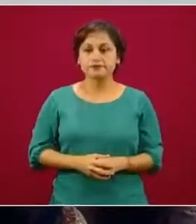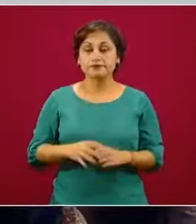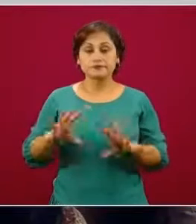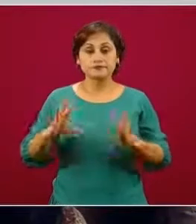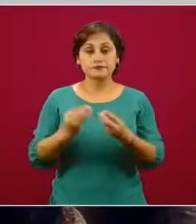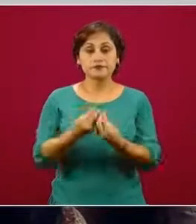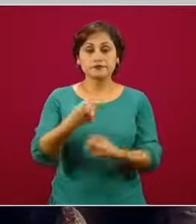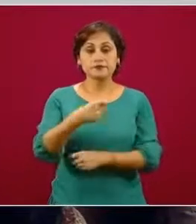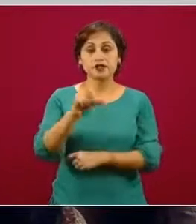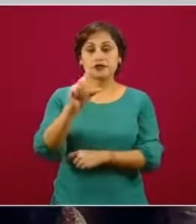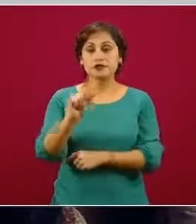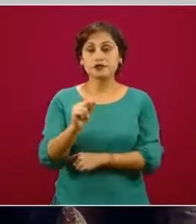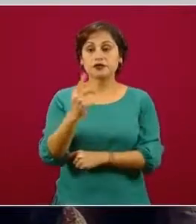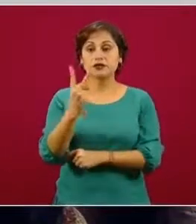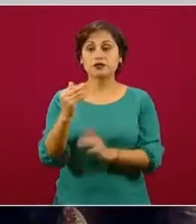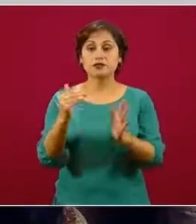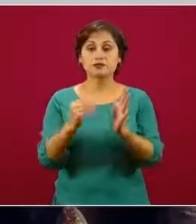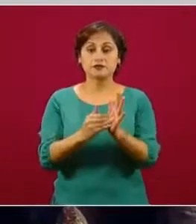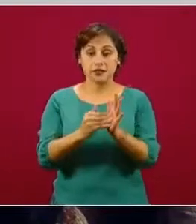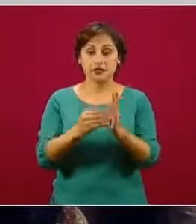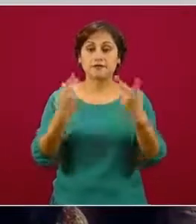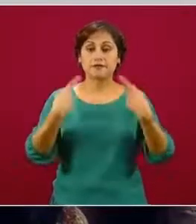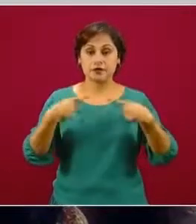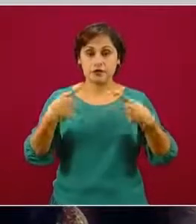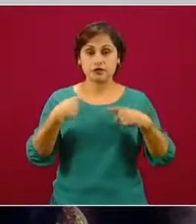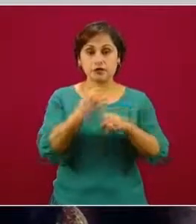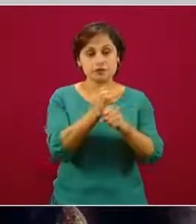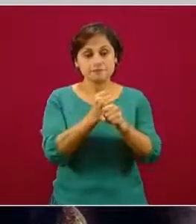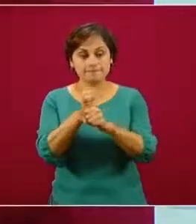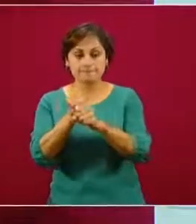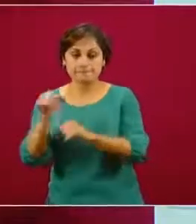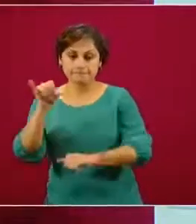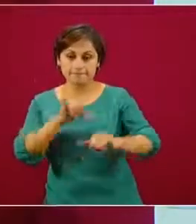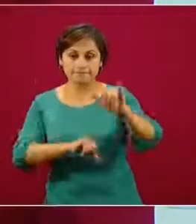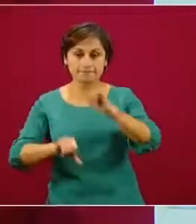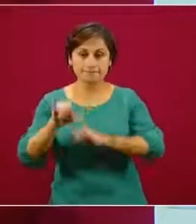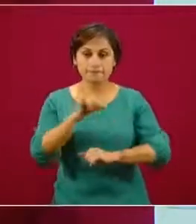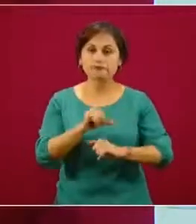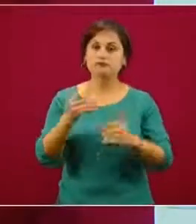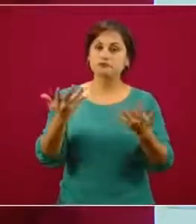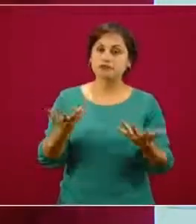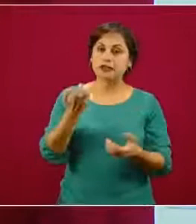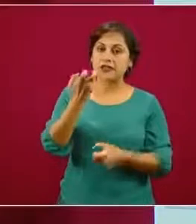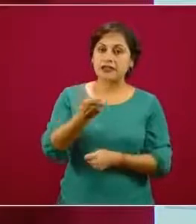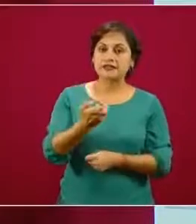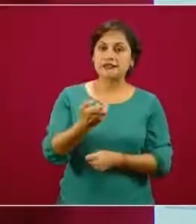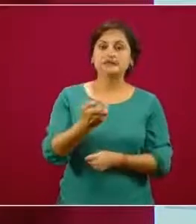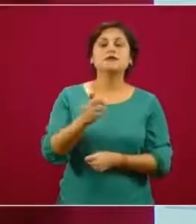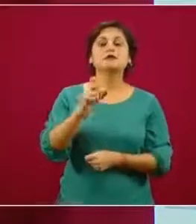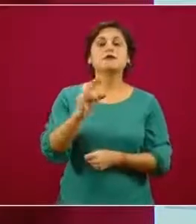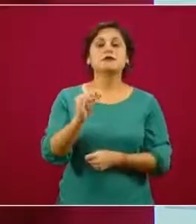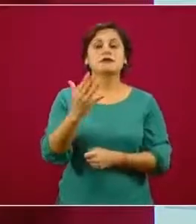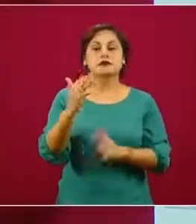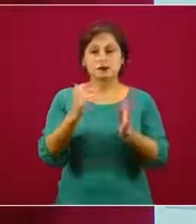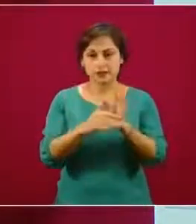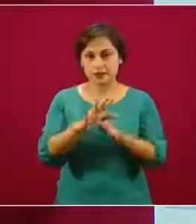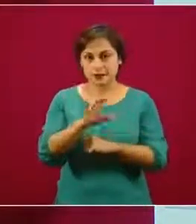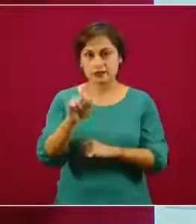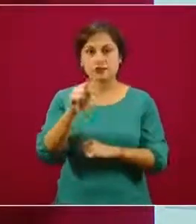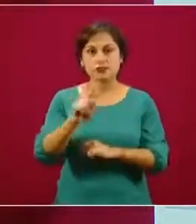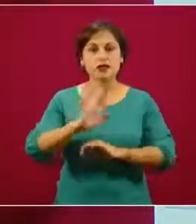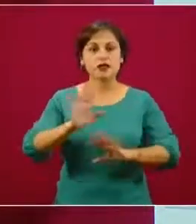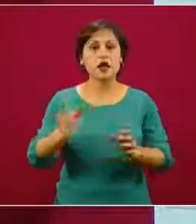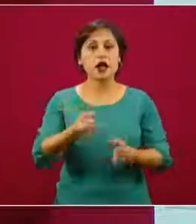172.000 personas han sido estudiadas, de las que han resultado 95.568 personas en las que se ha